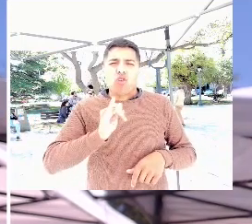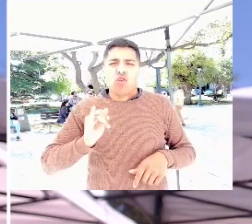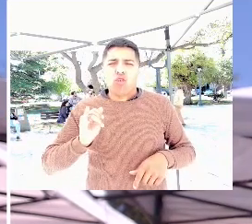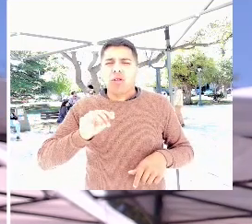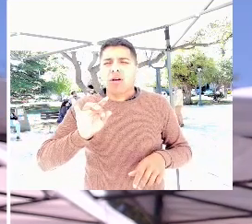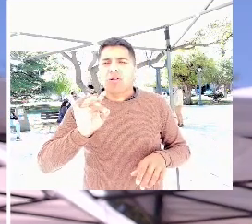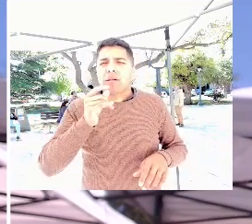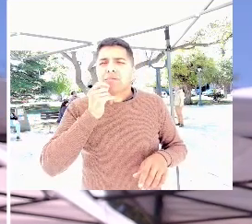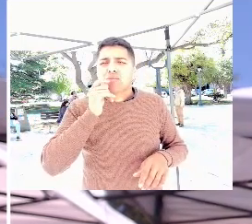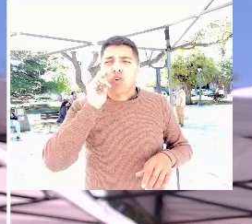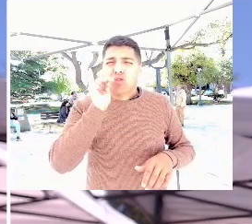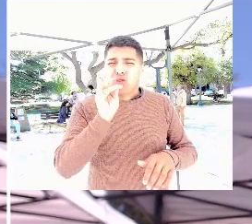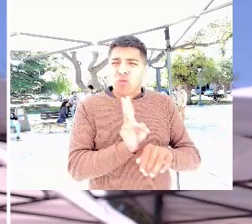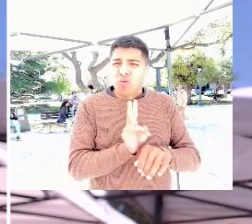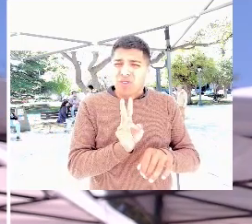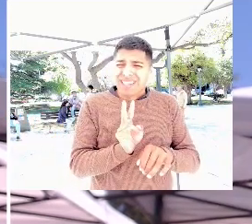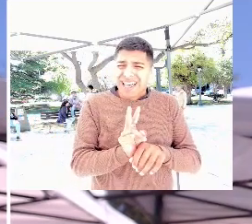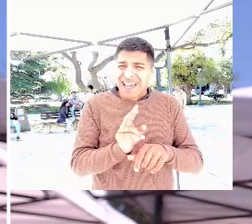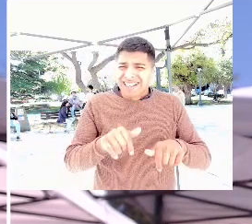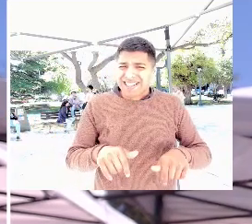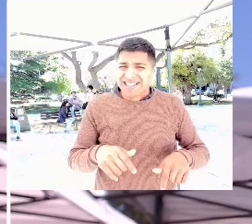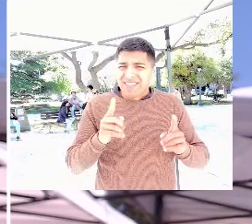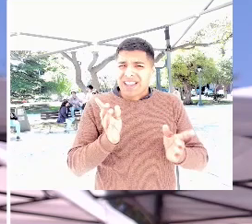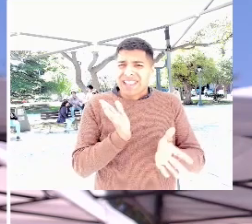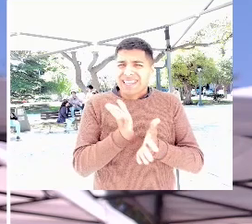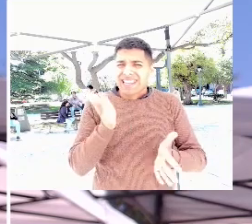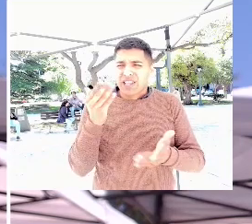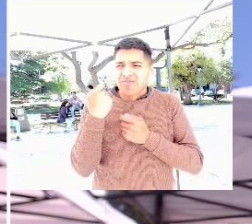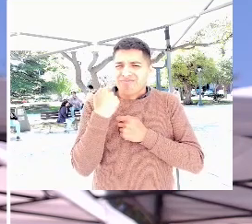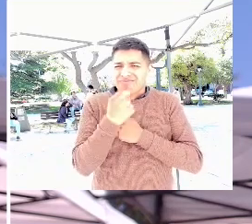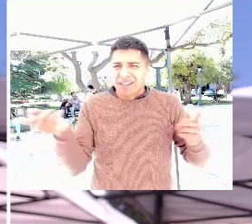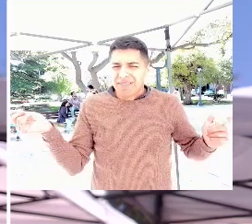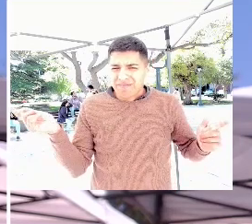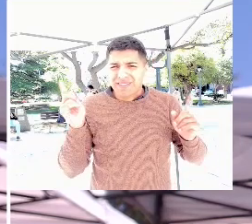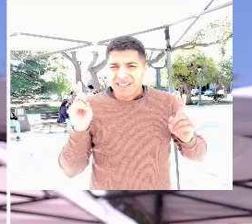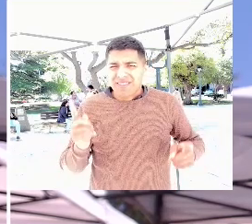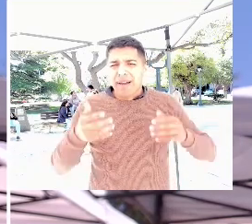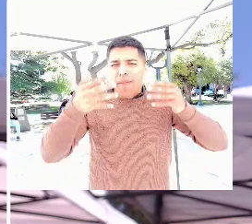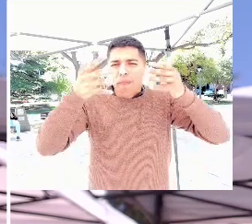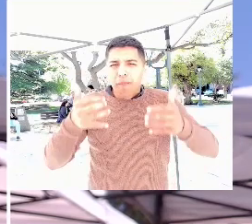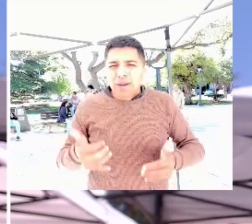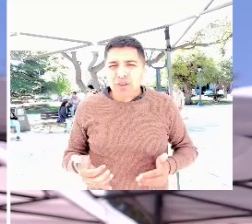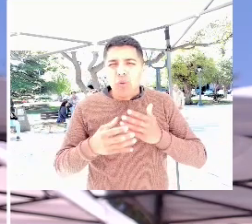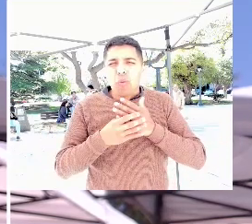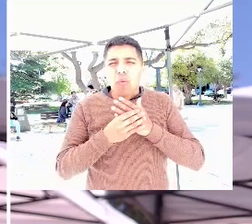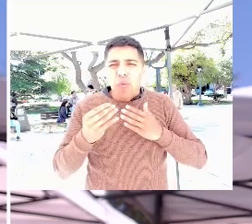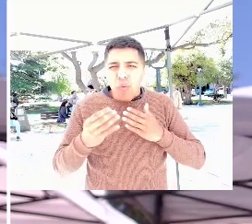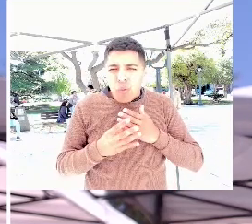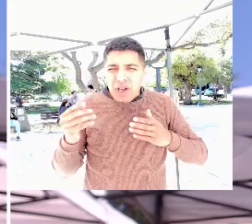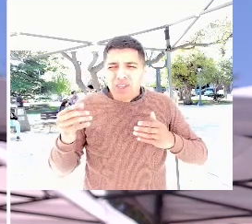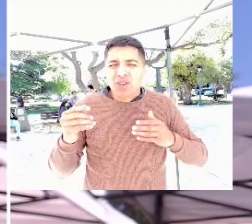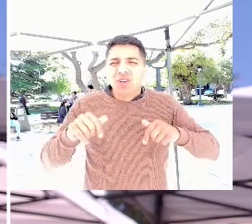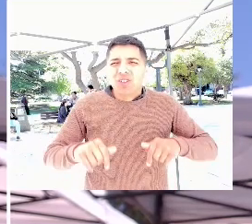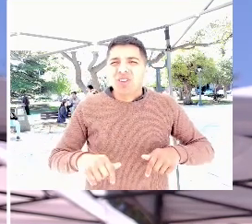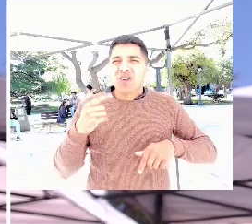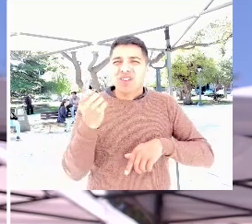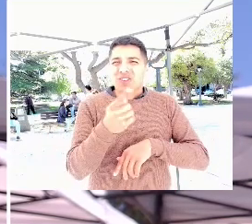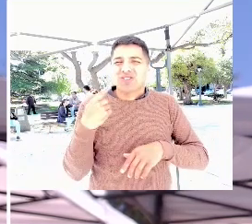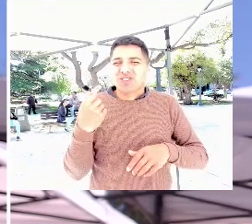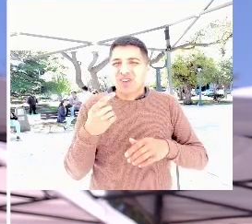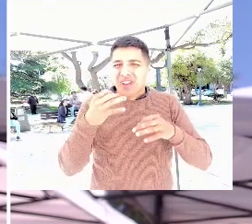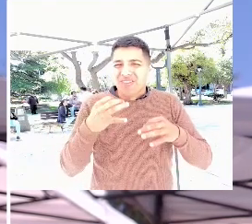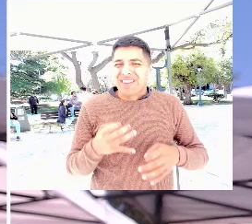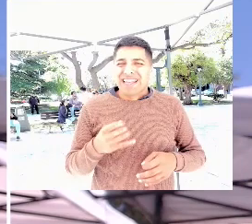solamente sustentable, sino que además que garantice derechos, y un presupuesto que puede ser equilibrado, que pueda apostar